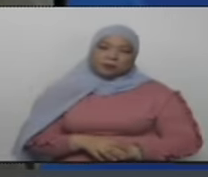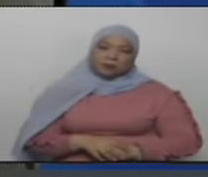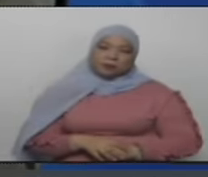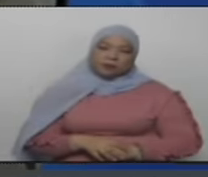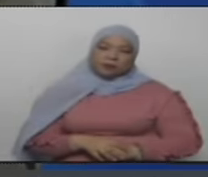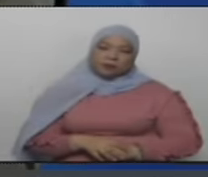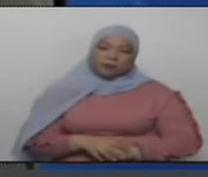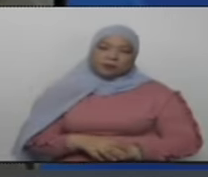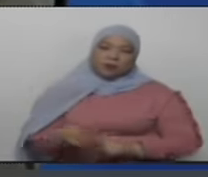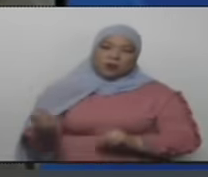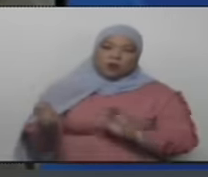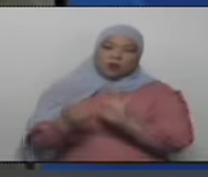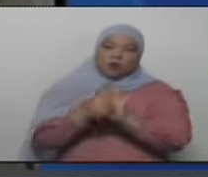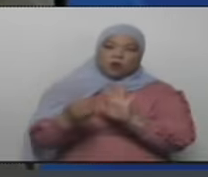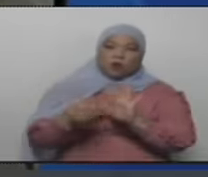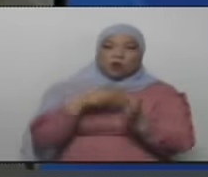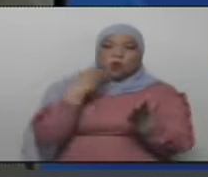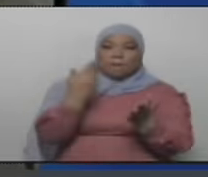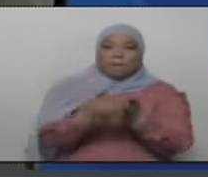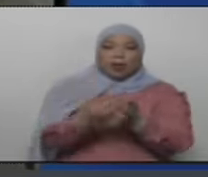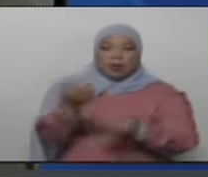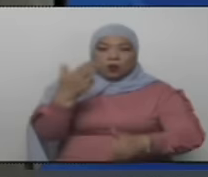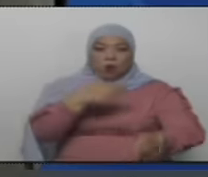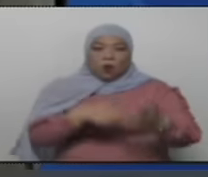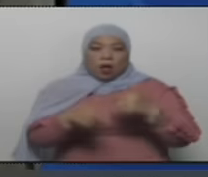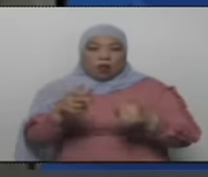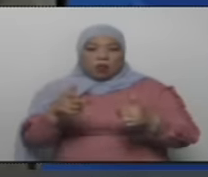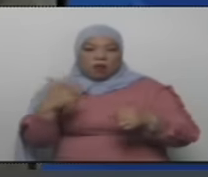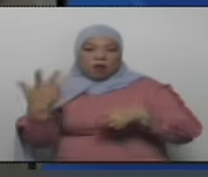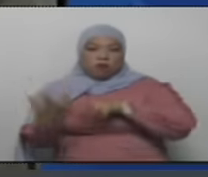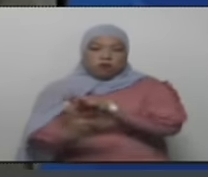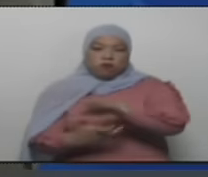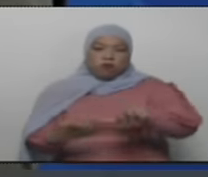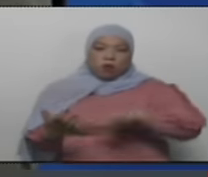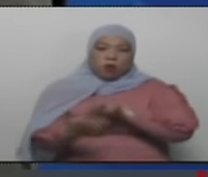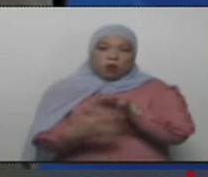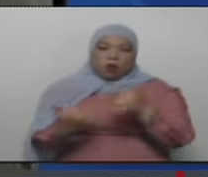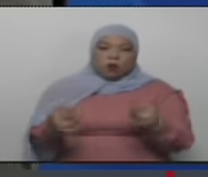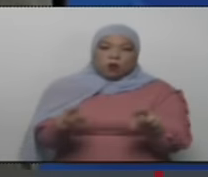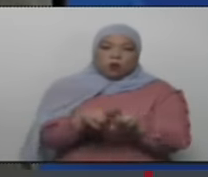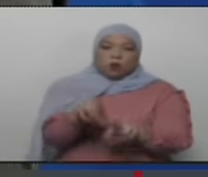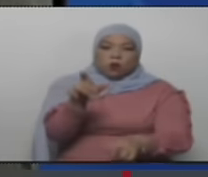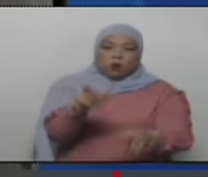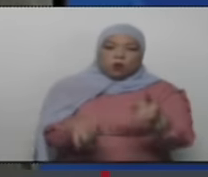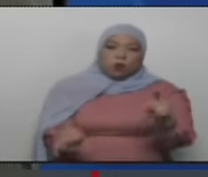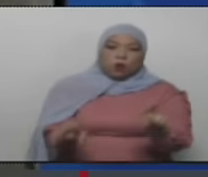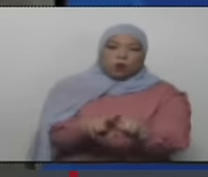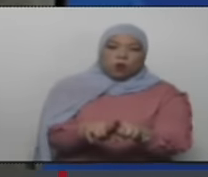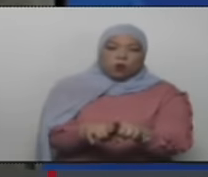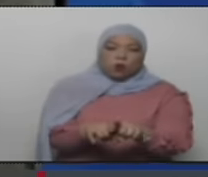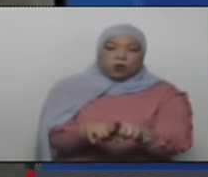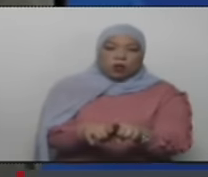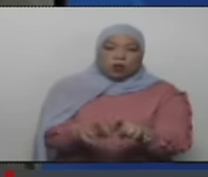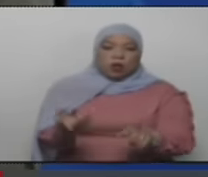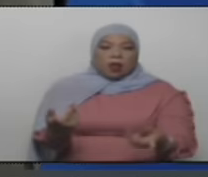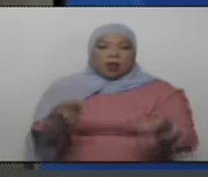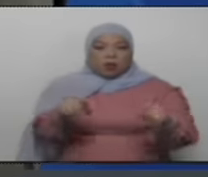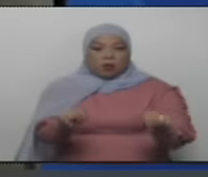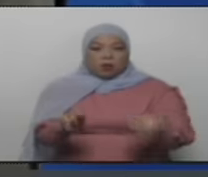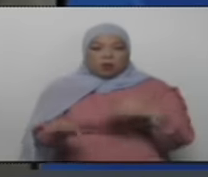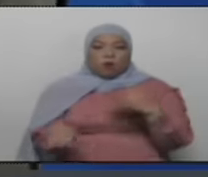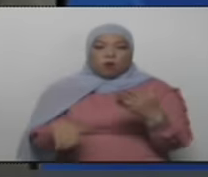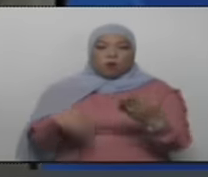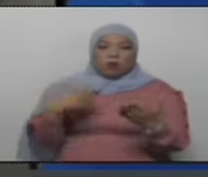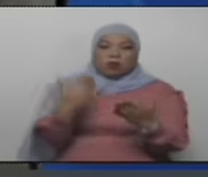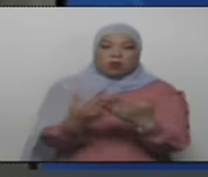en el combate contra los planes terroristas. Todos los planes terroristas que han sido descubiertos